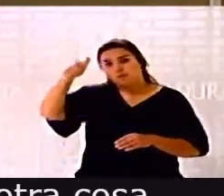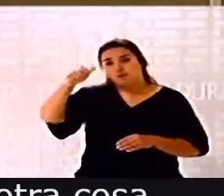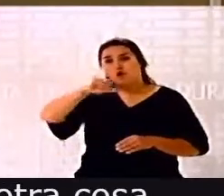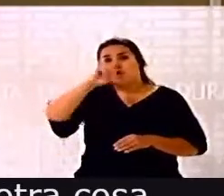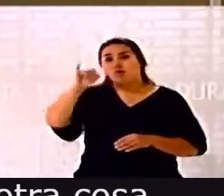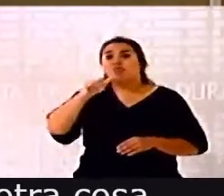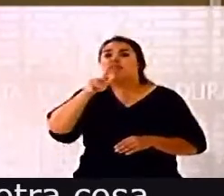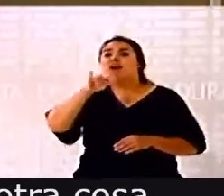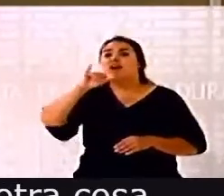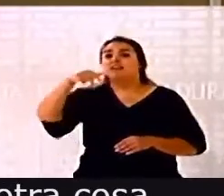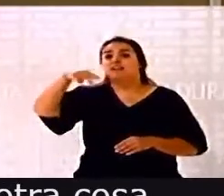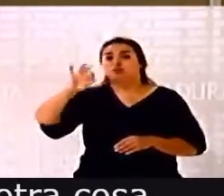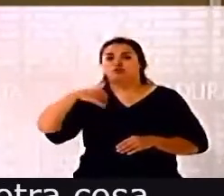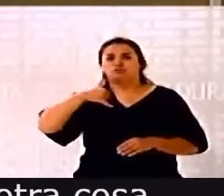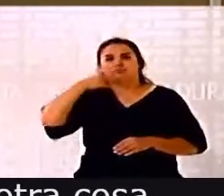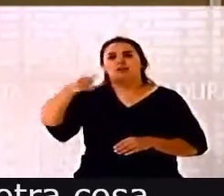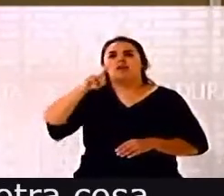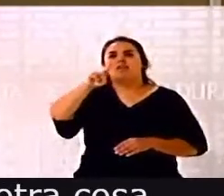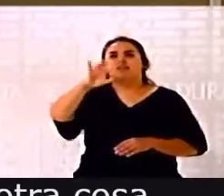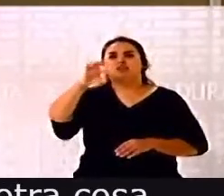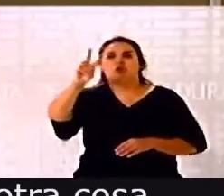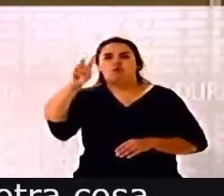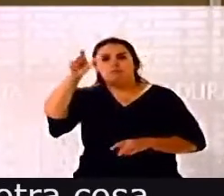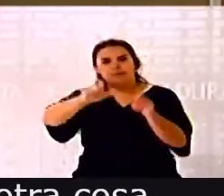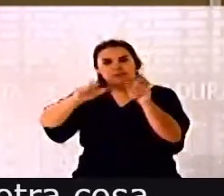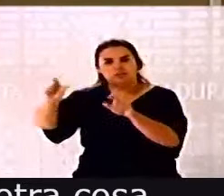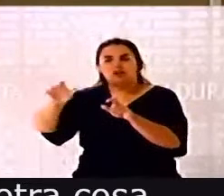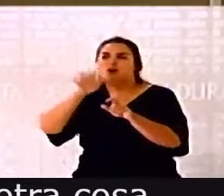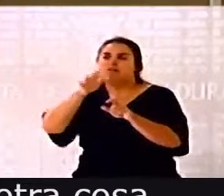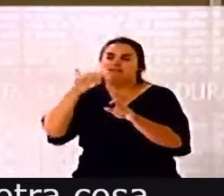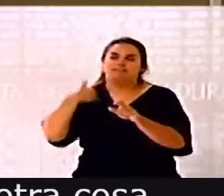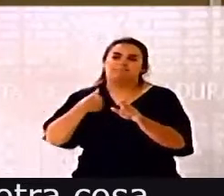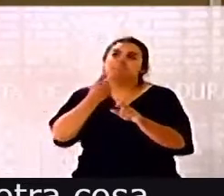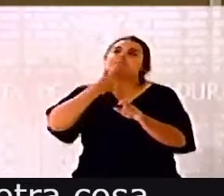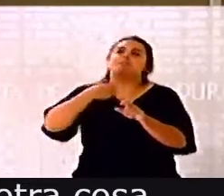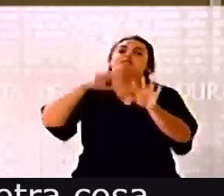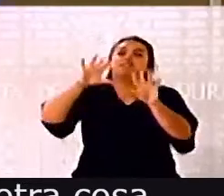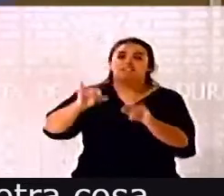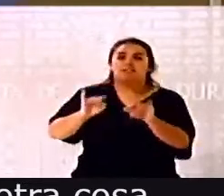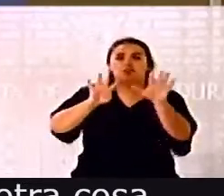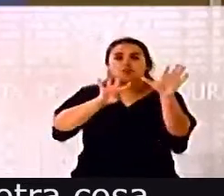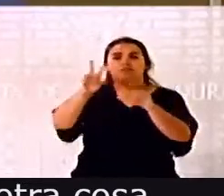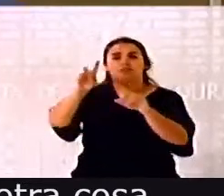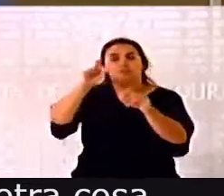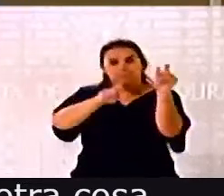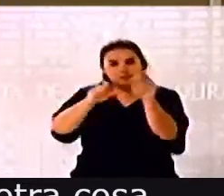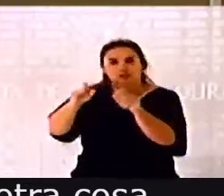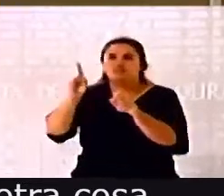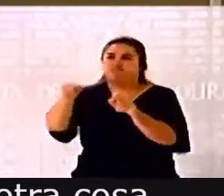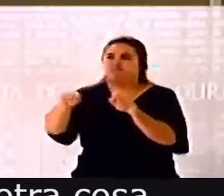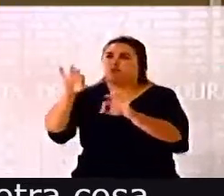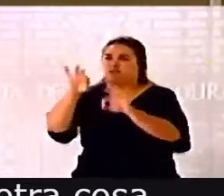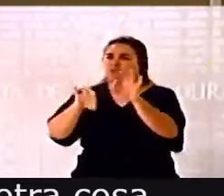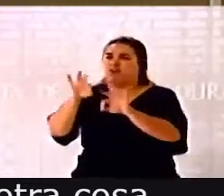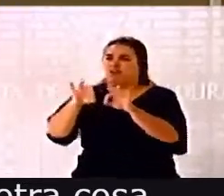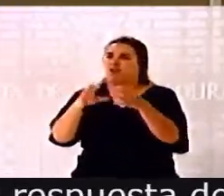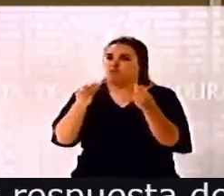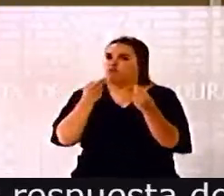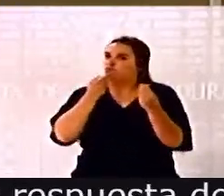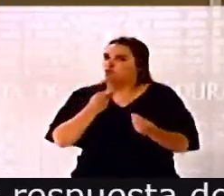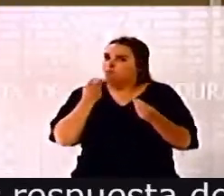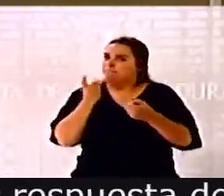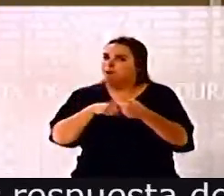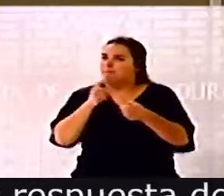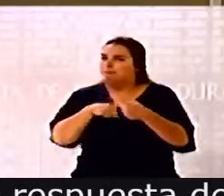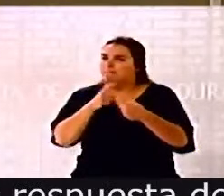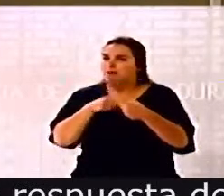102 personas que hemos llamado, hemos obtenido una respuesta de 92 personas, también un porcentaje muy alto. Tanto